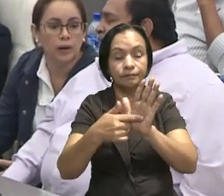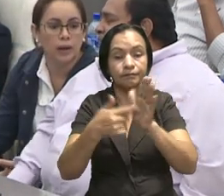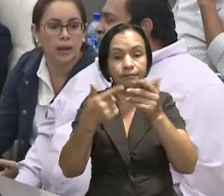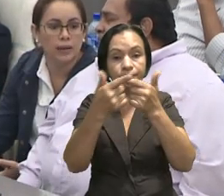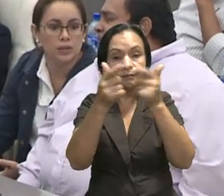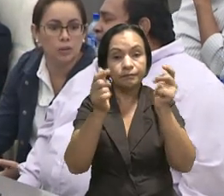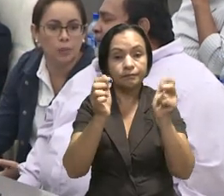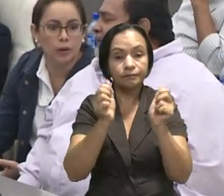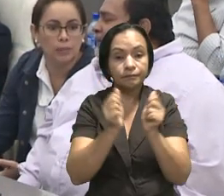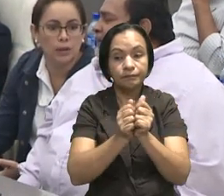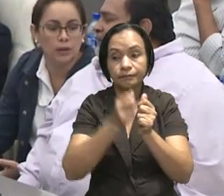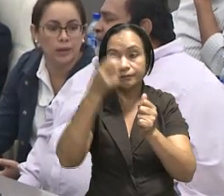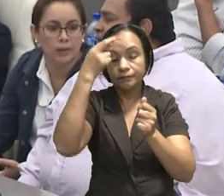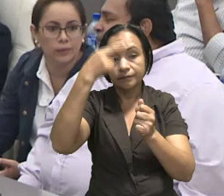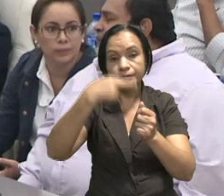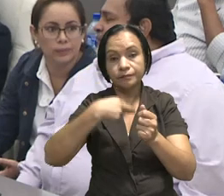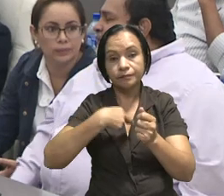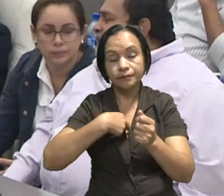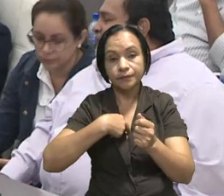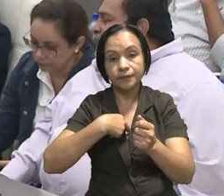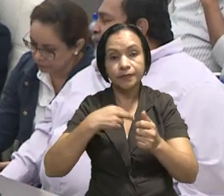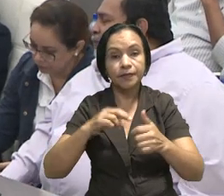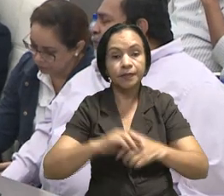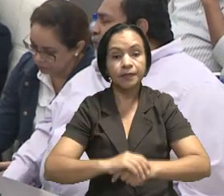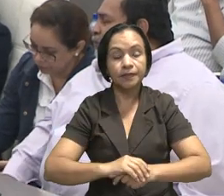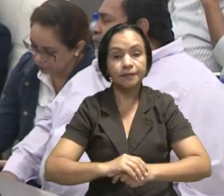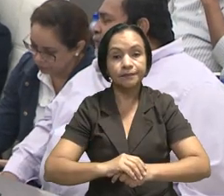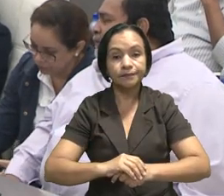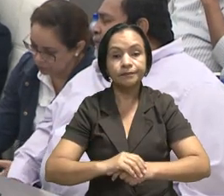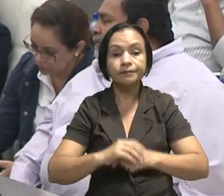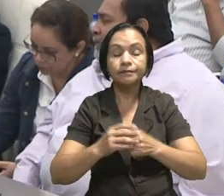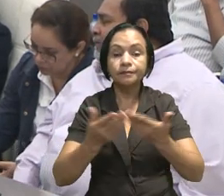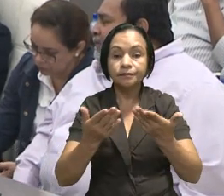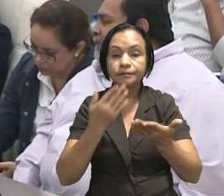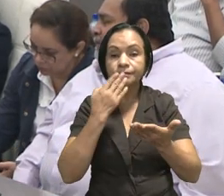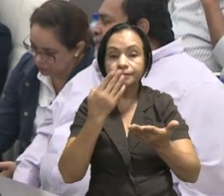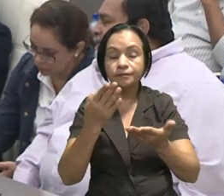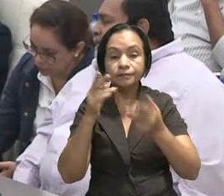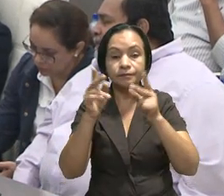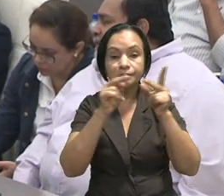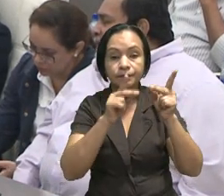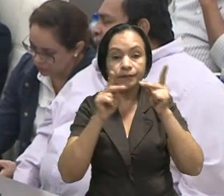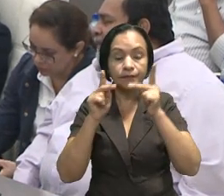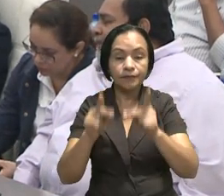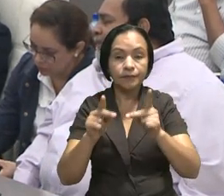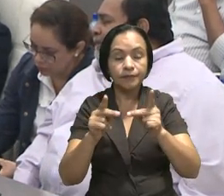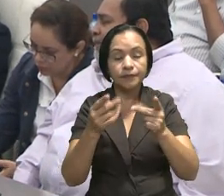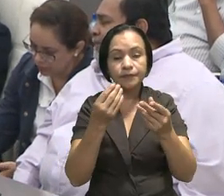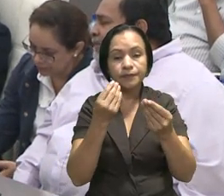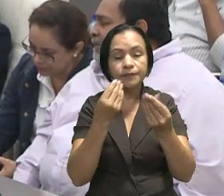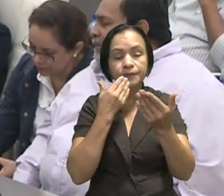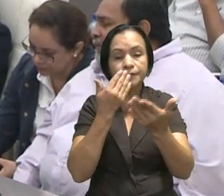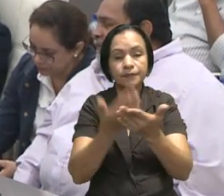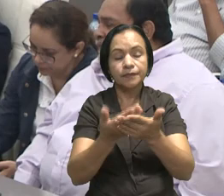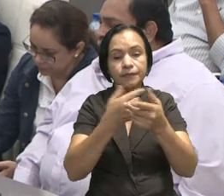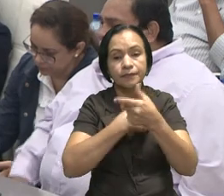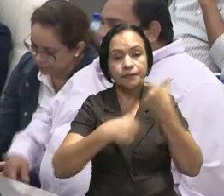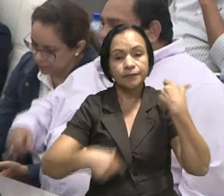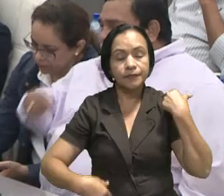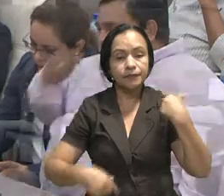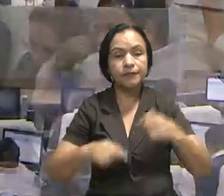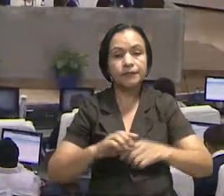bancada responsable, y darles el mérito a las personas. Muchas gracias, señor